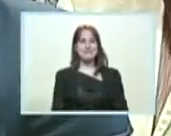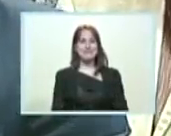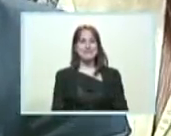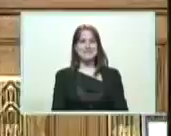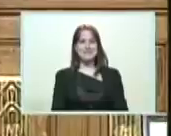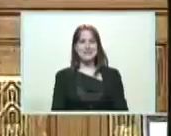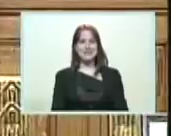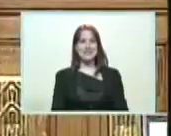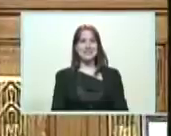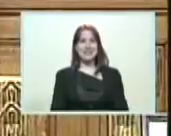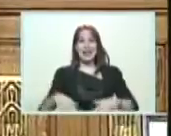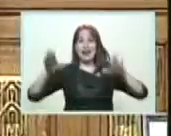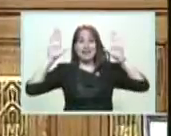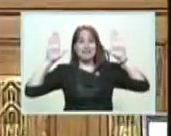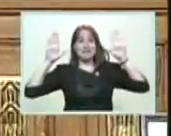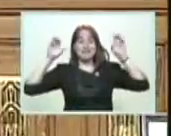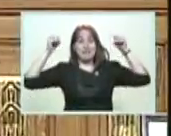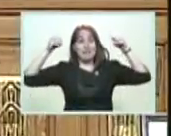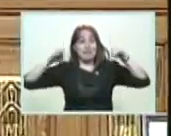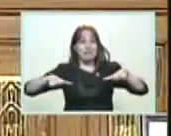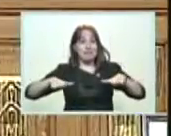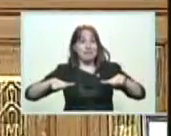Nos rendimos.